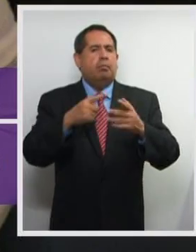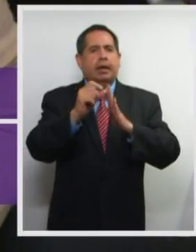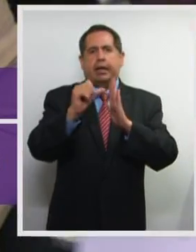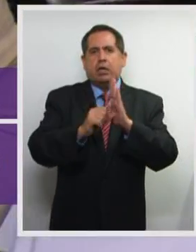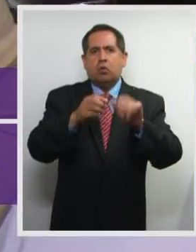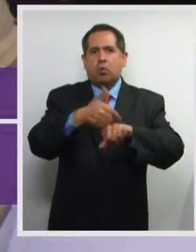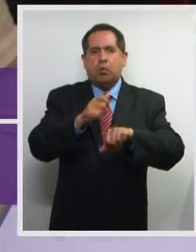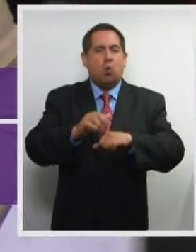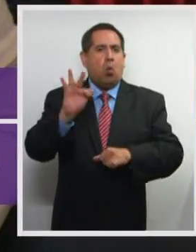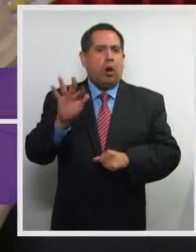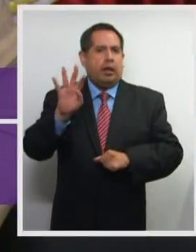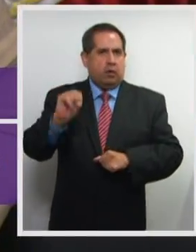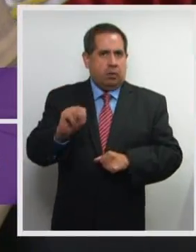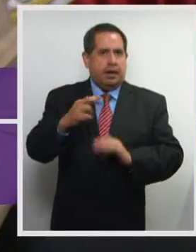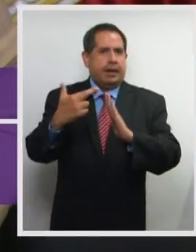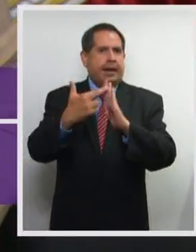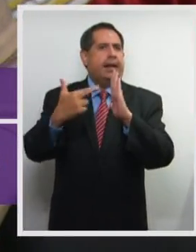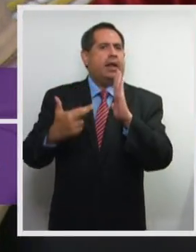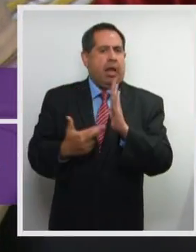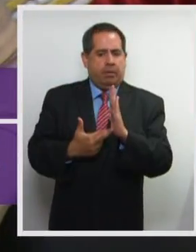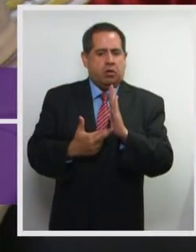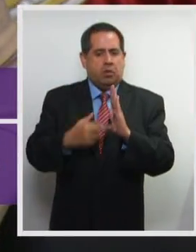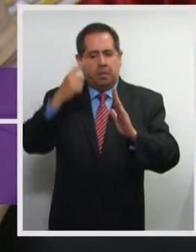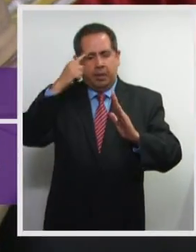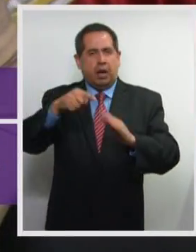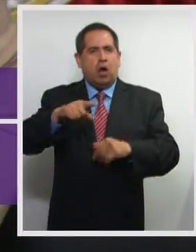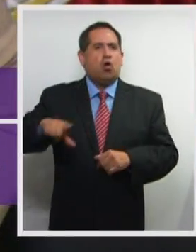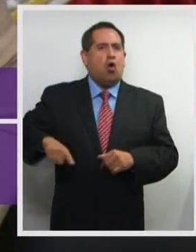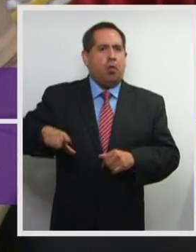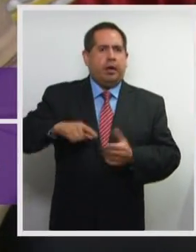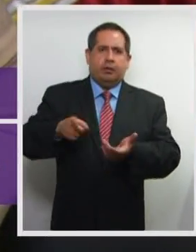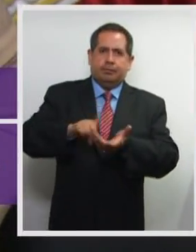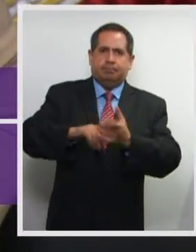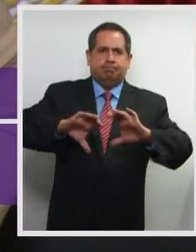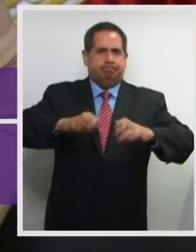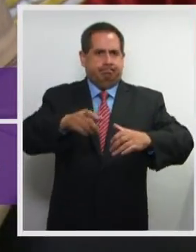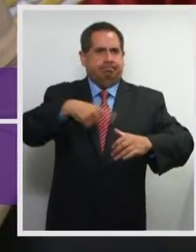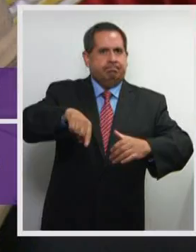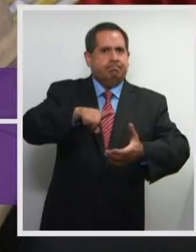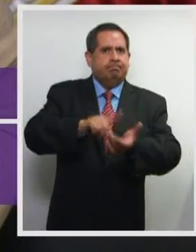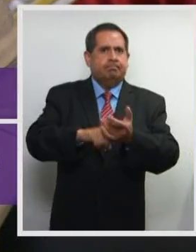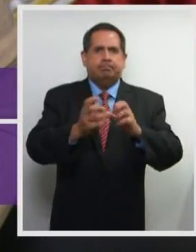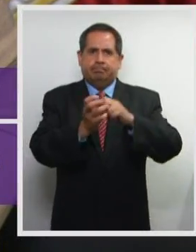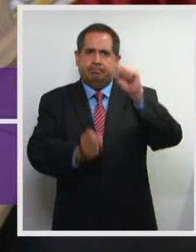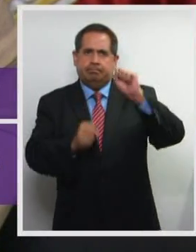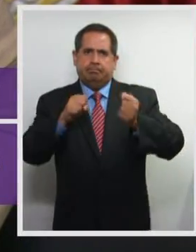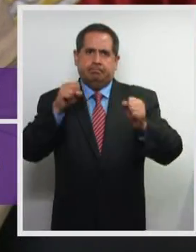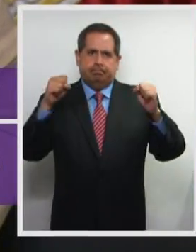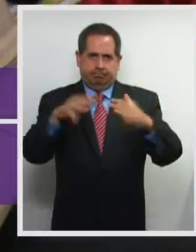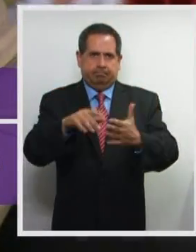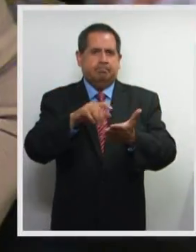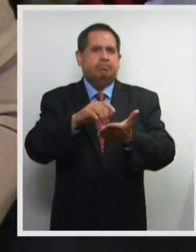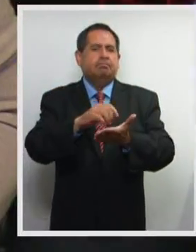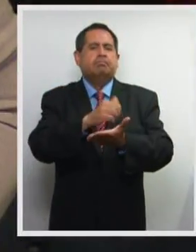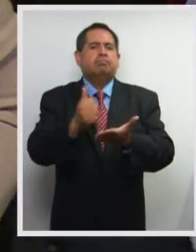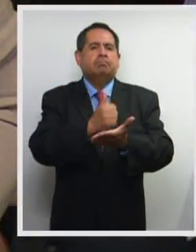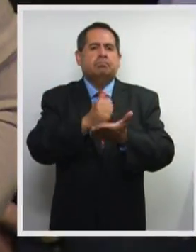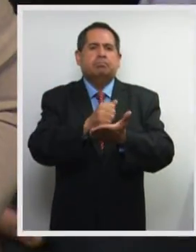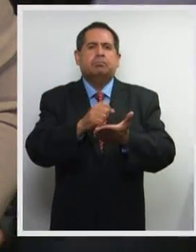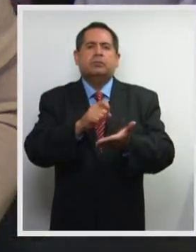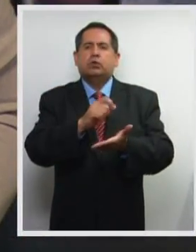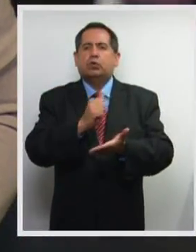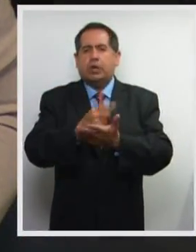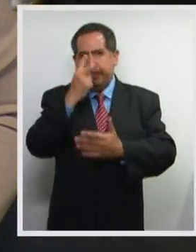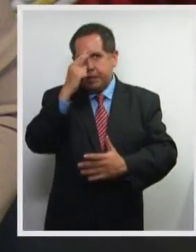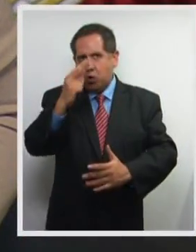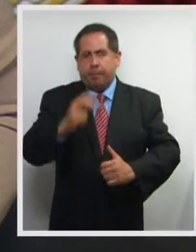artículo 49 del Reglamento para el Gobierno Interior de la Asamblea Constituyente de la Ciudad de México.